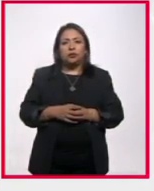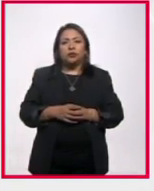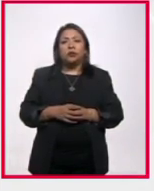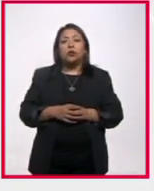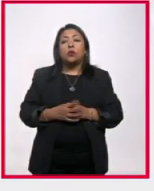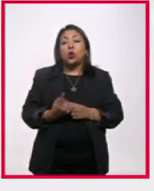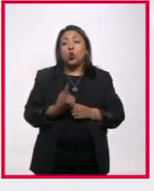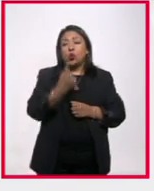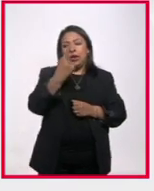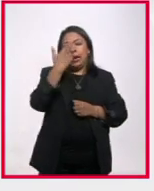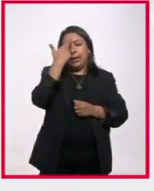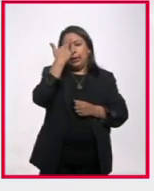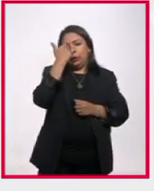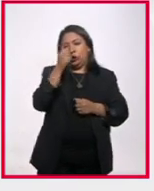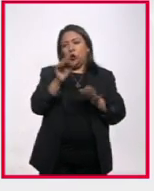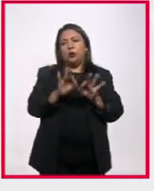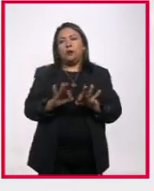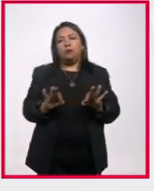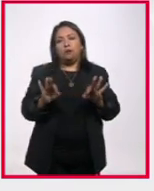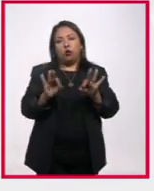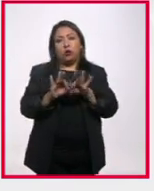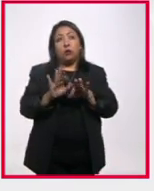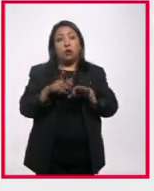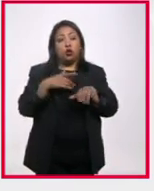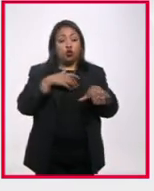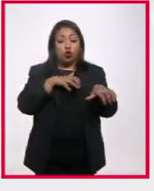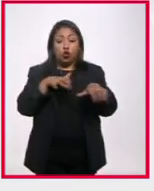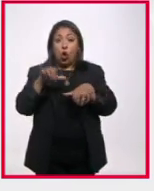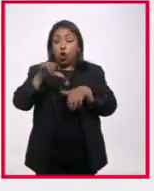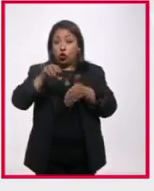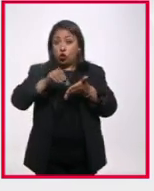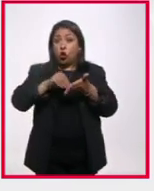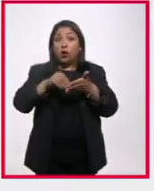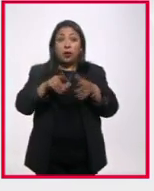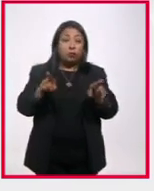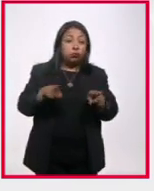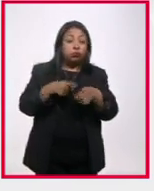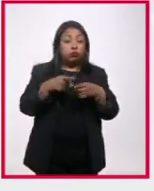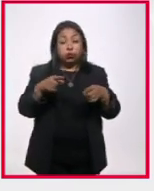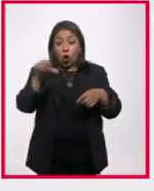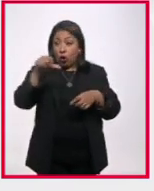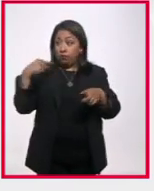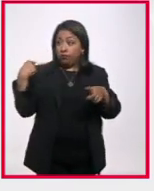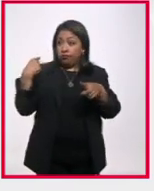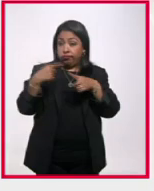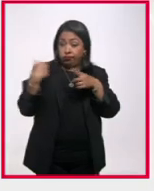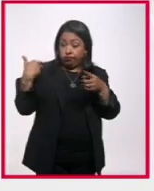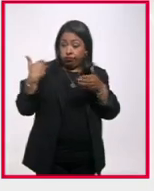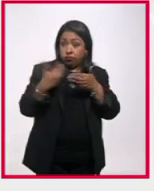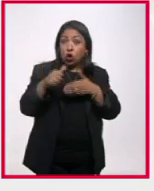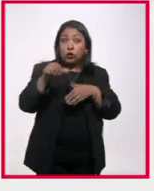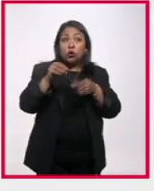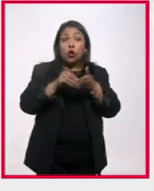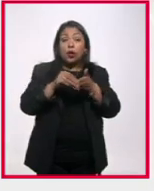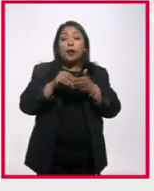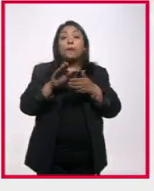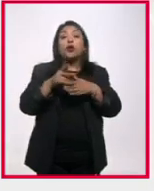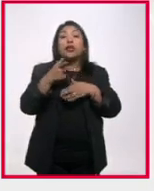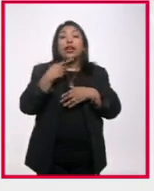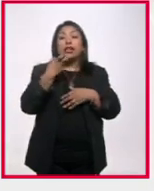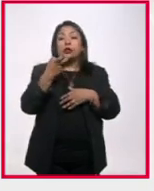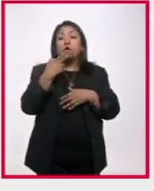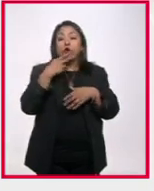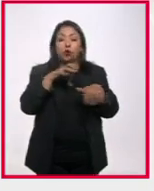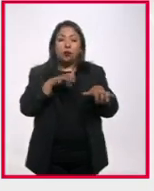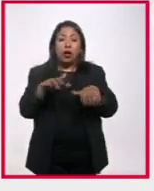Una de las razones fundamentales por las cuales el órgano sigue vigente hasta el día de hoy es porque se trata de uno de los